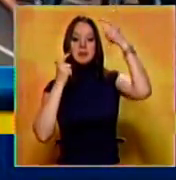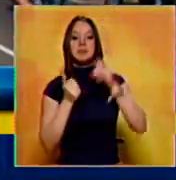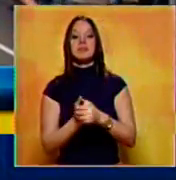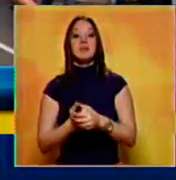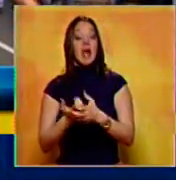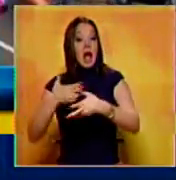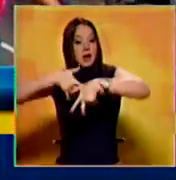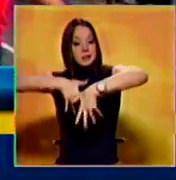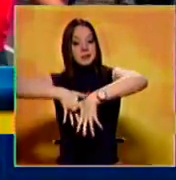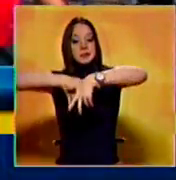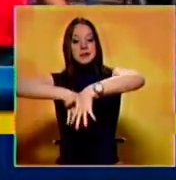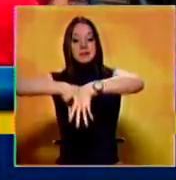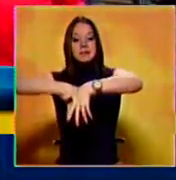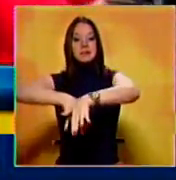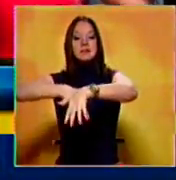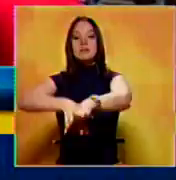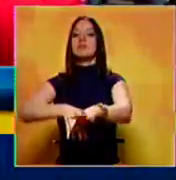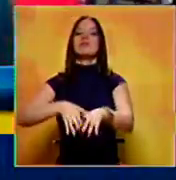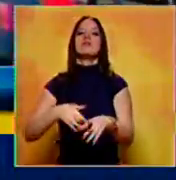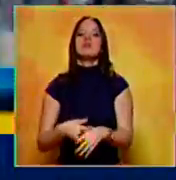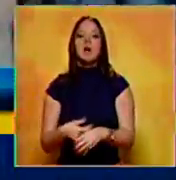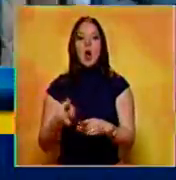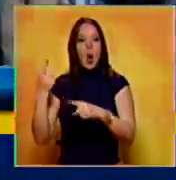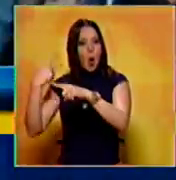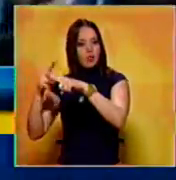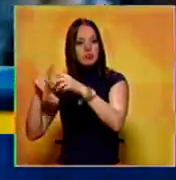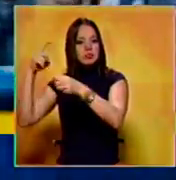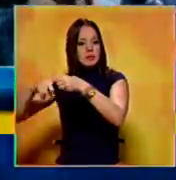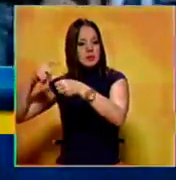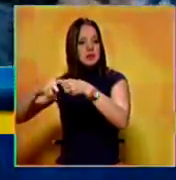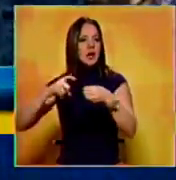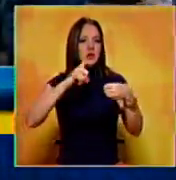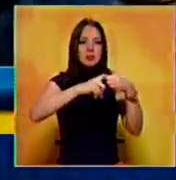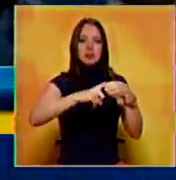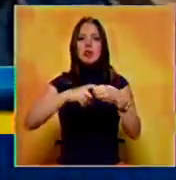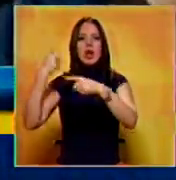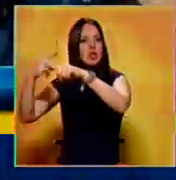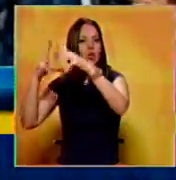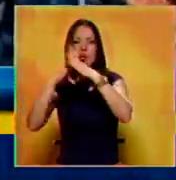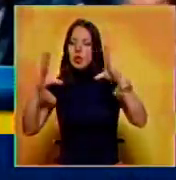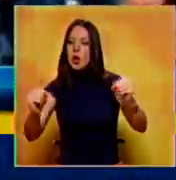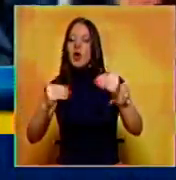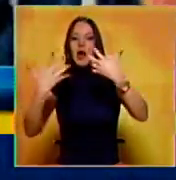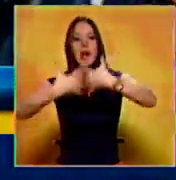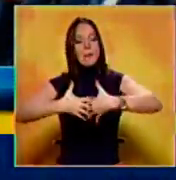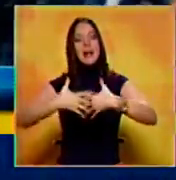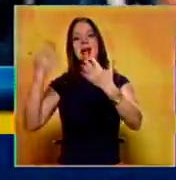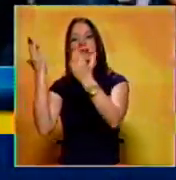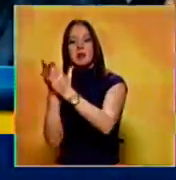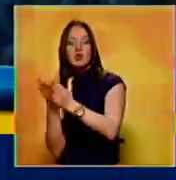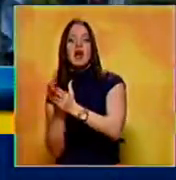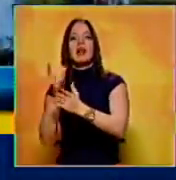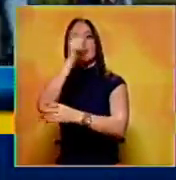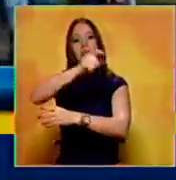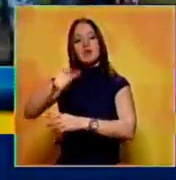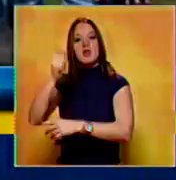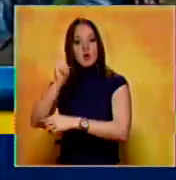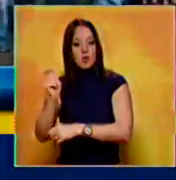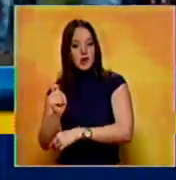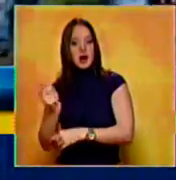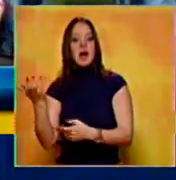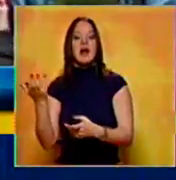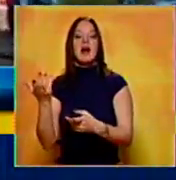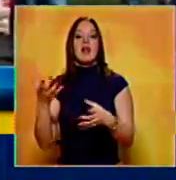masa trabajadora, quien estuvo respaldada por sindicatos de todas las empresas básicas, estudiantes, jubilados, pensionados y